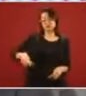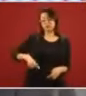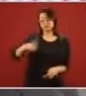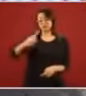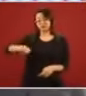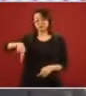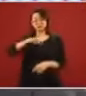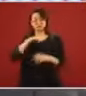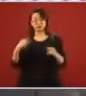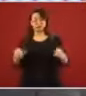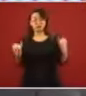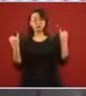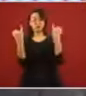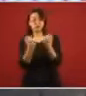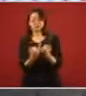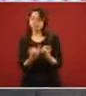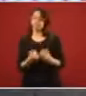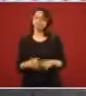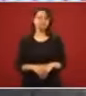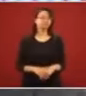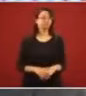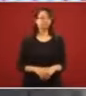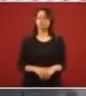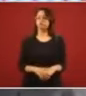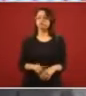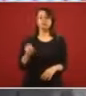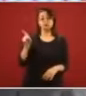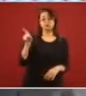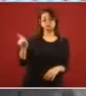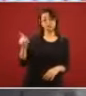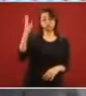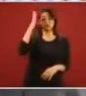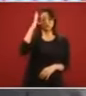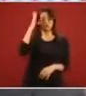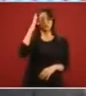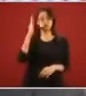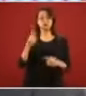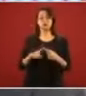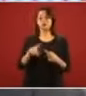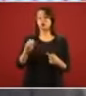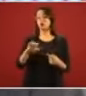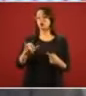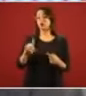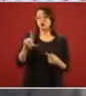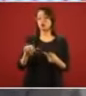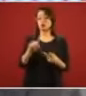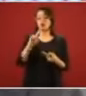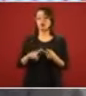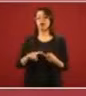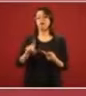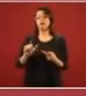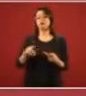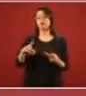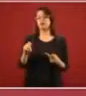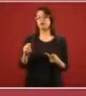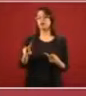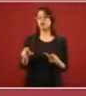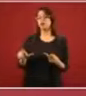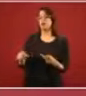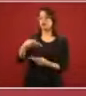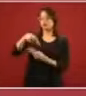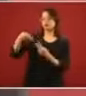El almirante Ojeda y el general Sandoval son